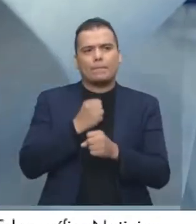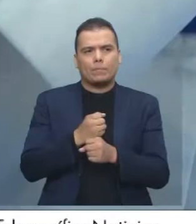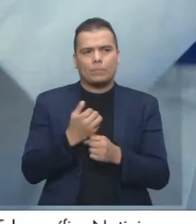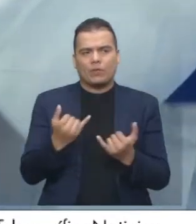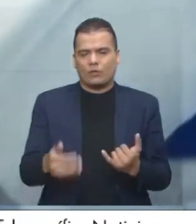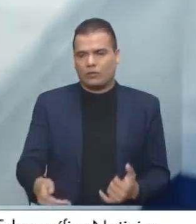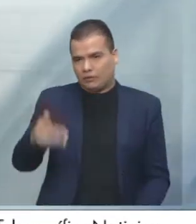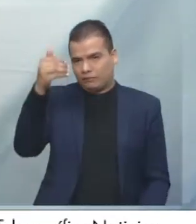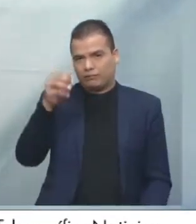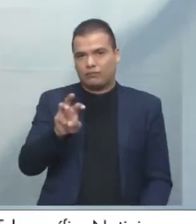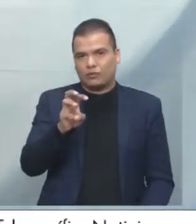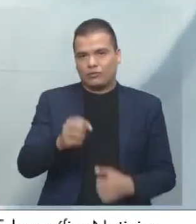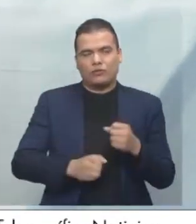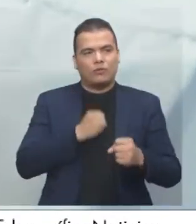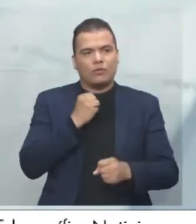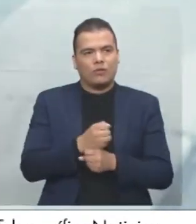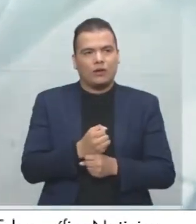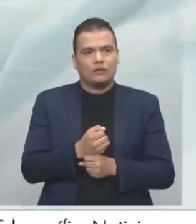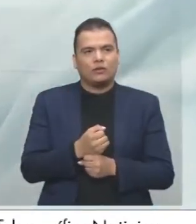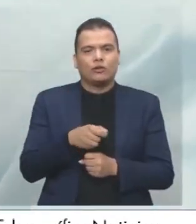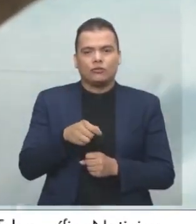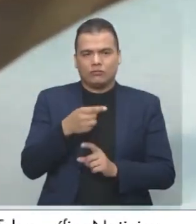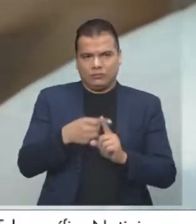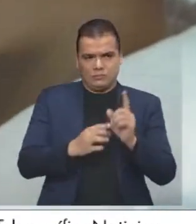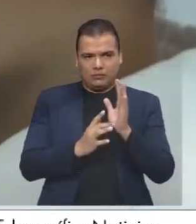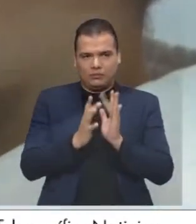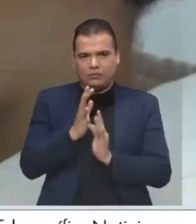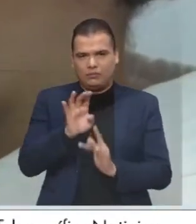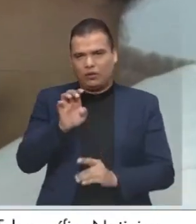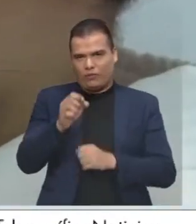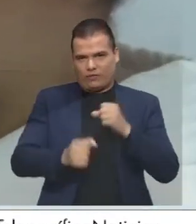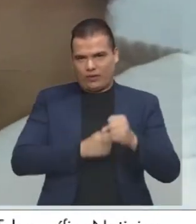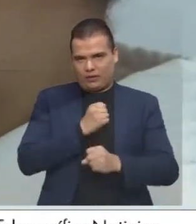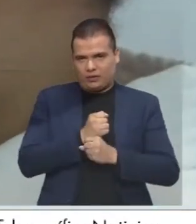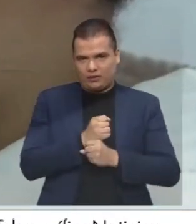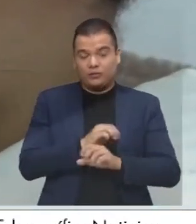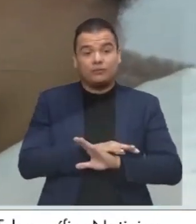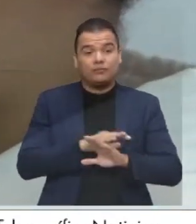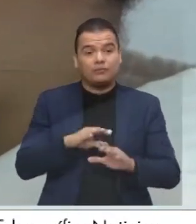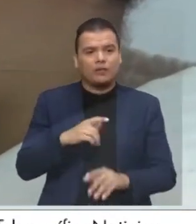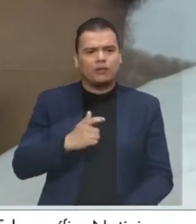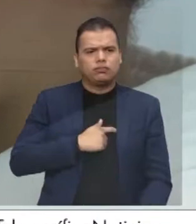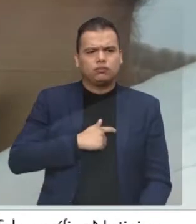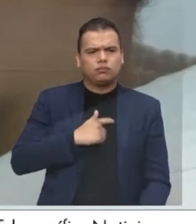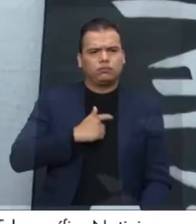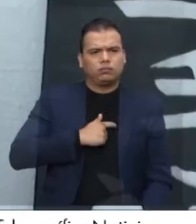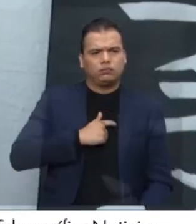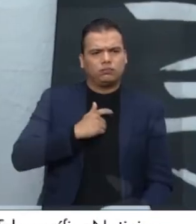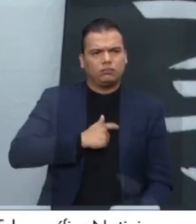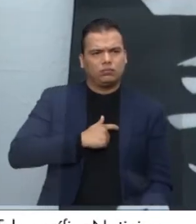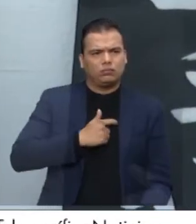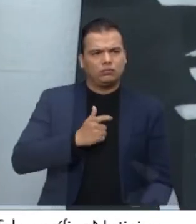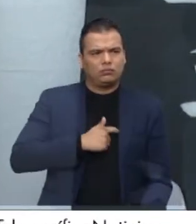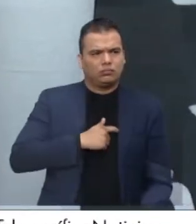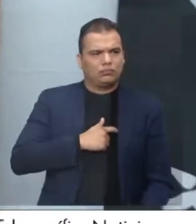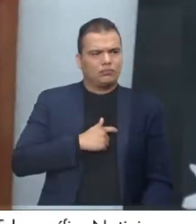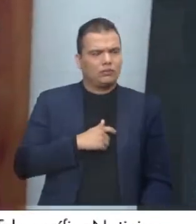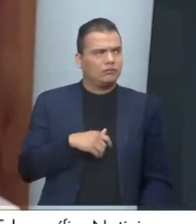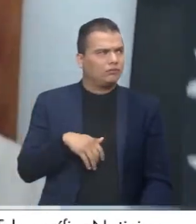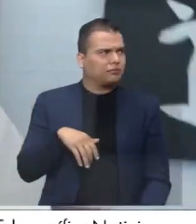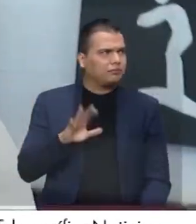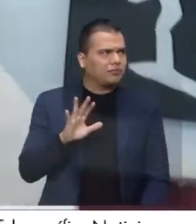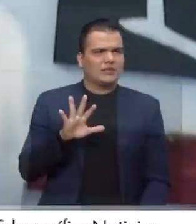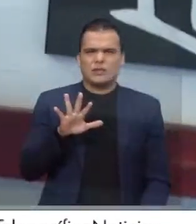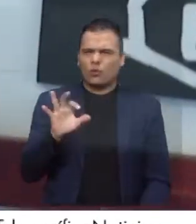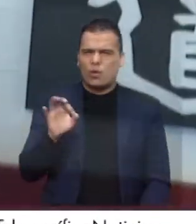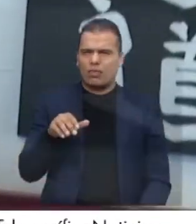tengo 8 años. En abril ya cumplo 9. Las medallas son por ahí más de